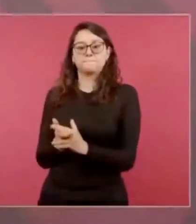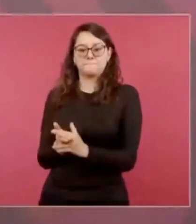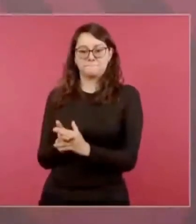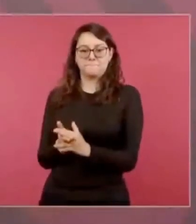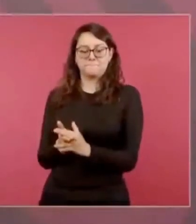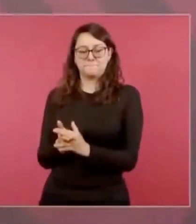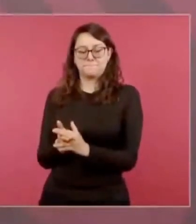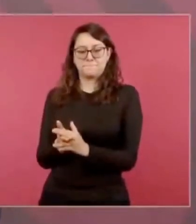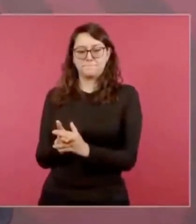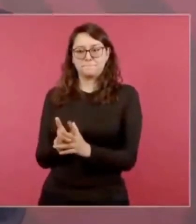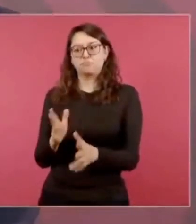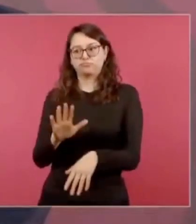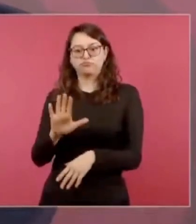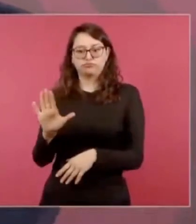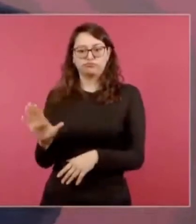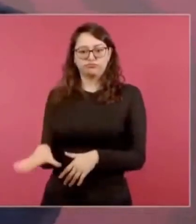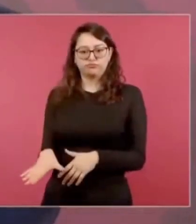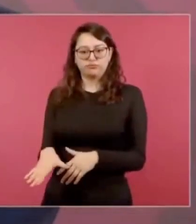El general Cárdenas